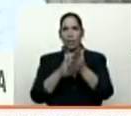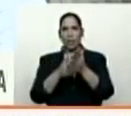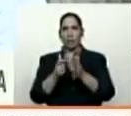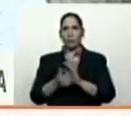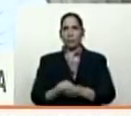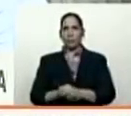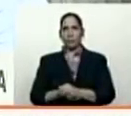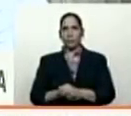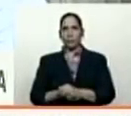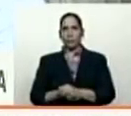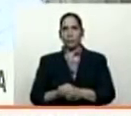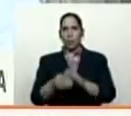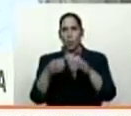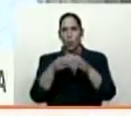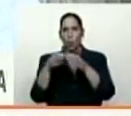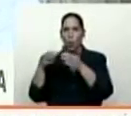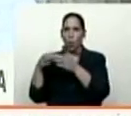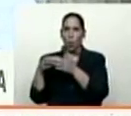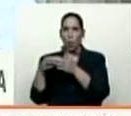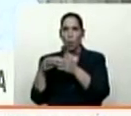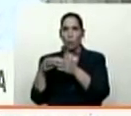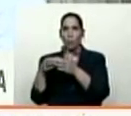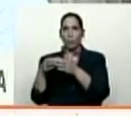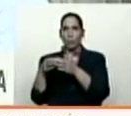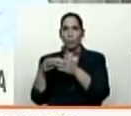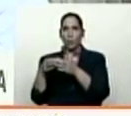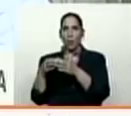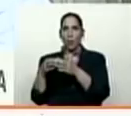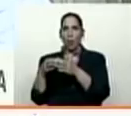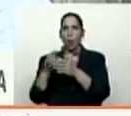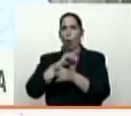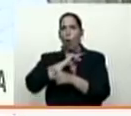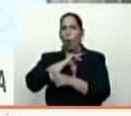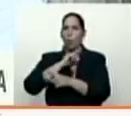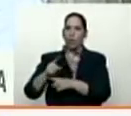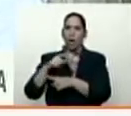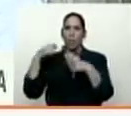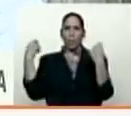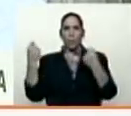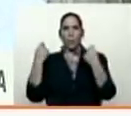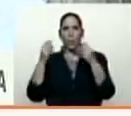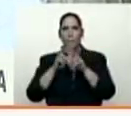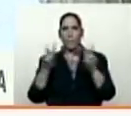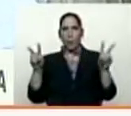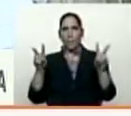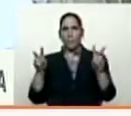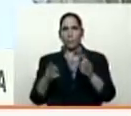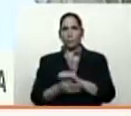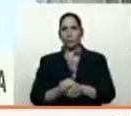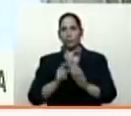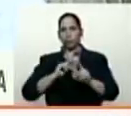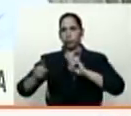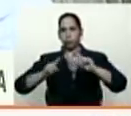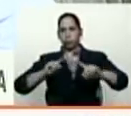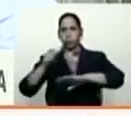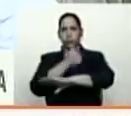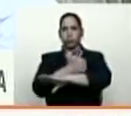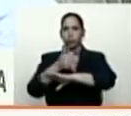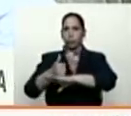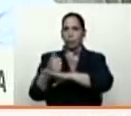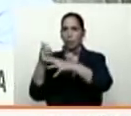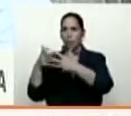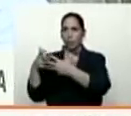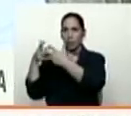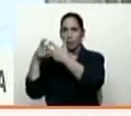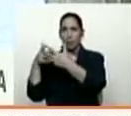que está obligado a promover la paz y dirigidos por funcionarios gringos, se